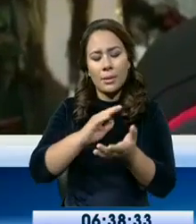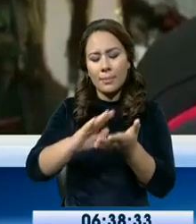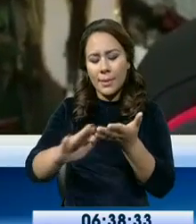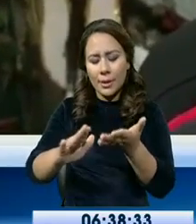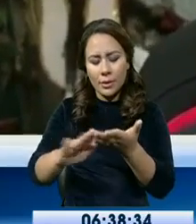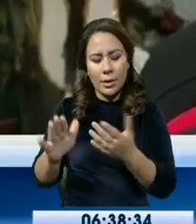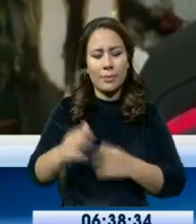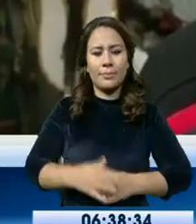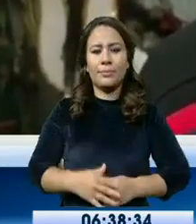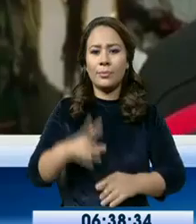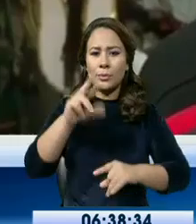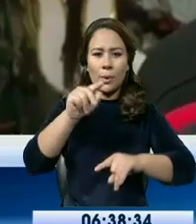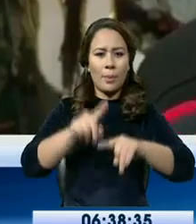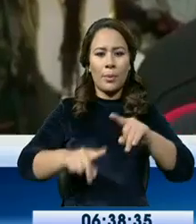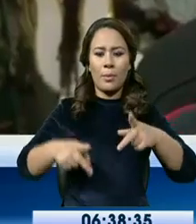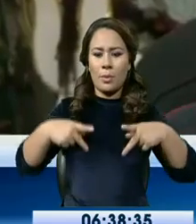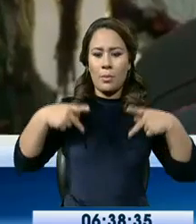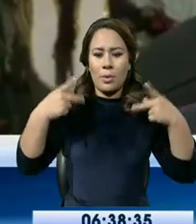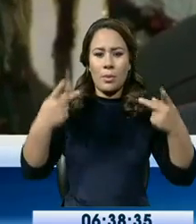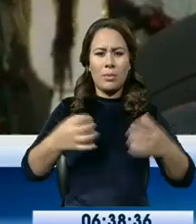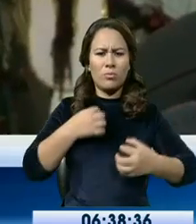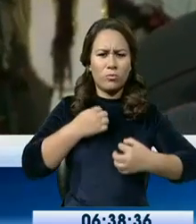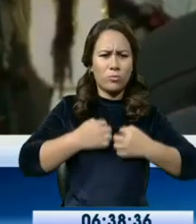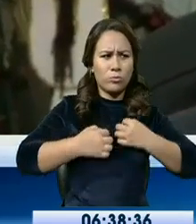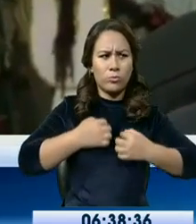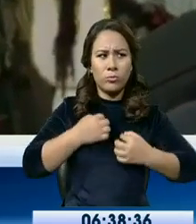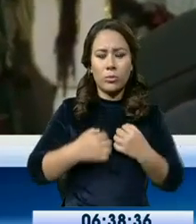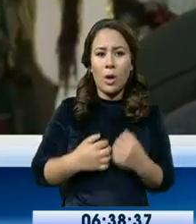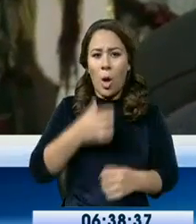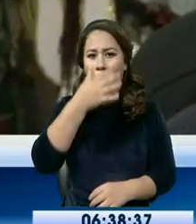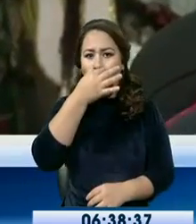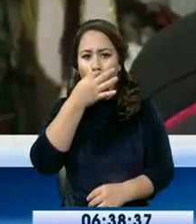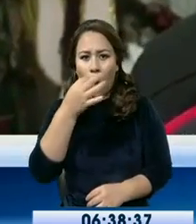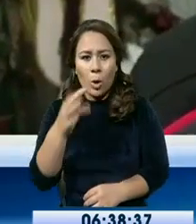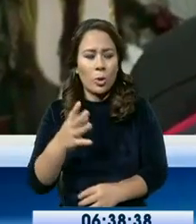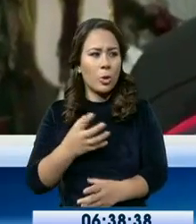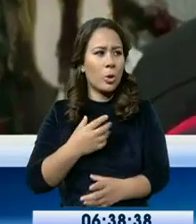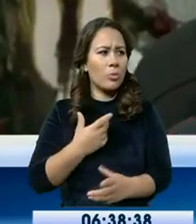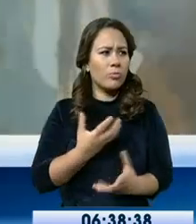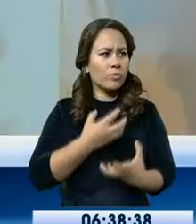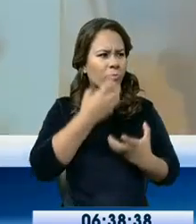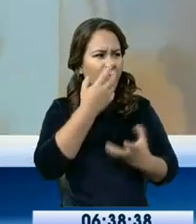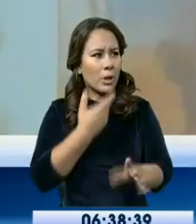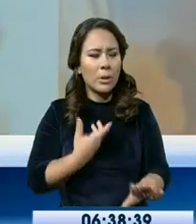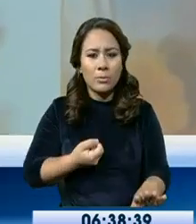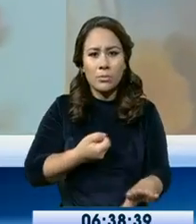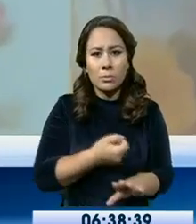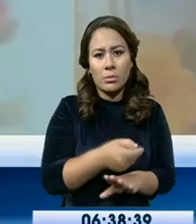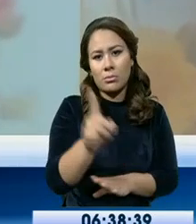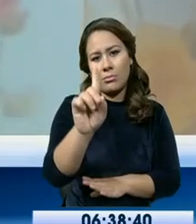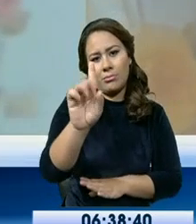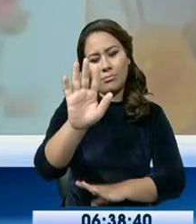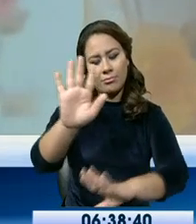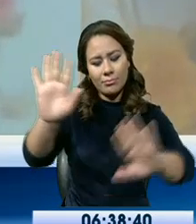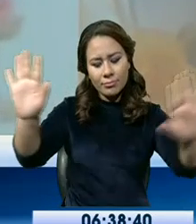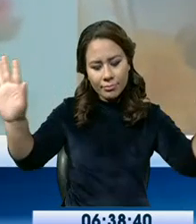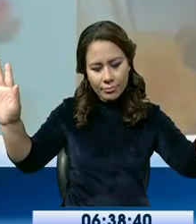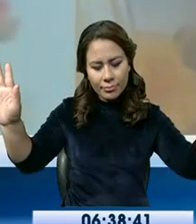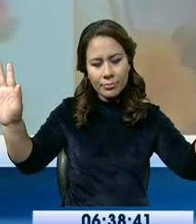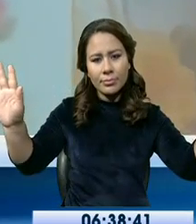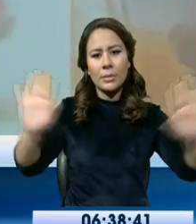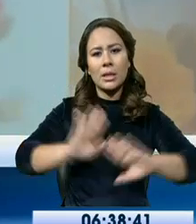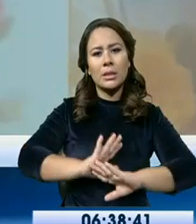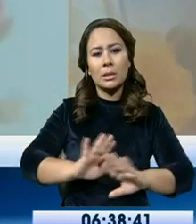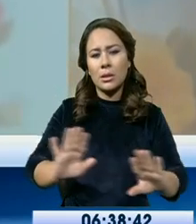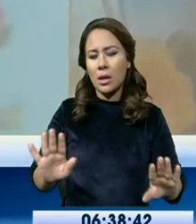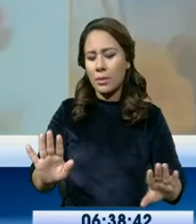No podemos vivir en una situación de odio, de rencor, de venganza. En horas de la mañana y en la tarde se tiene previsto